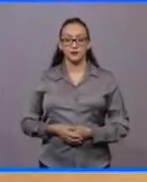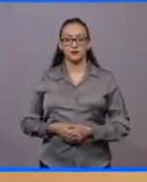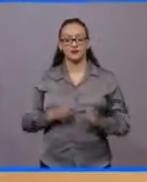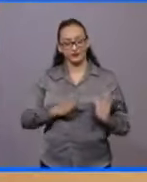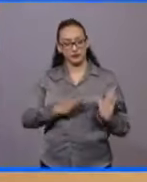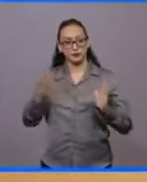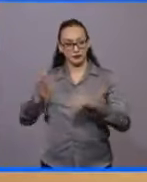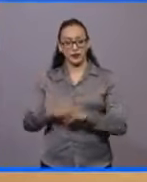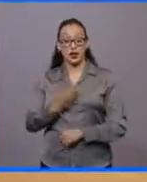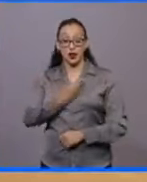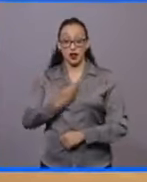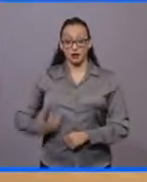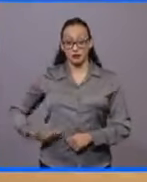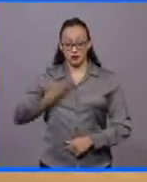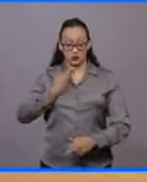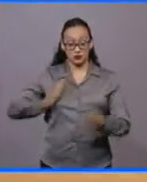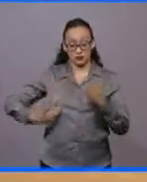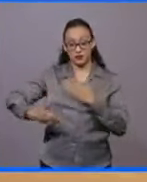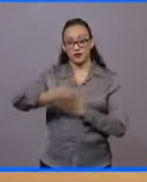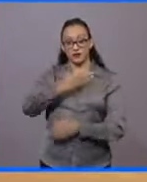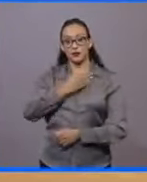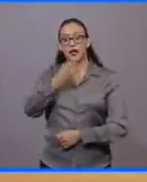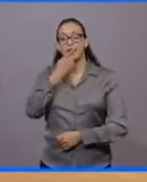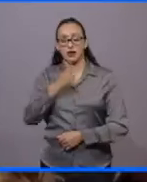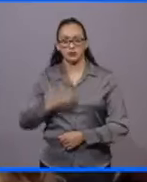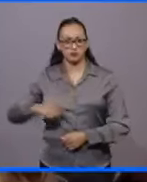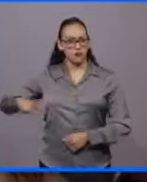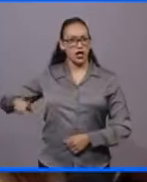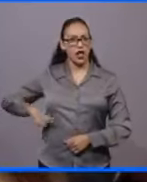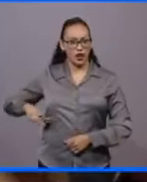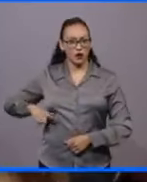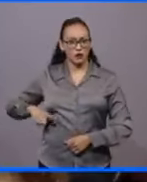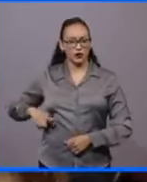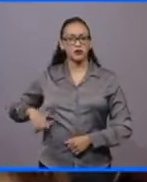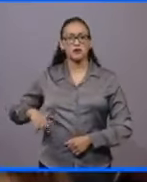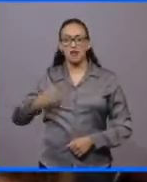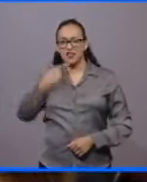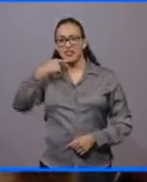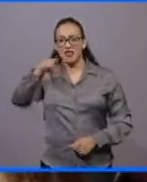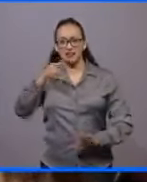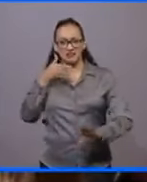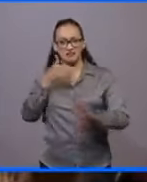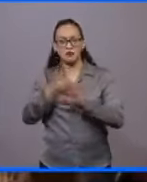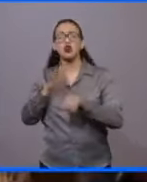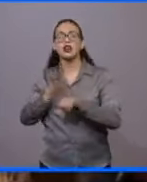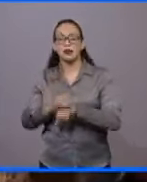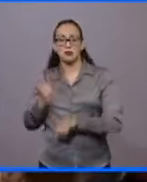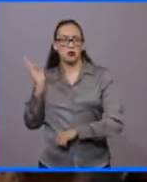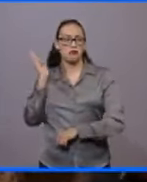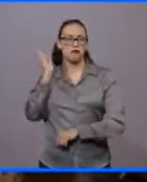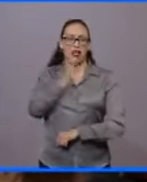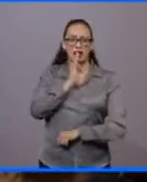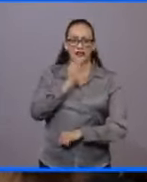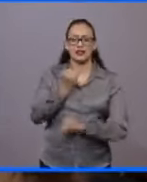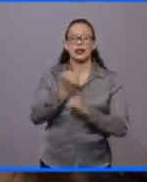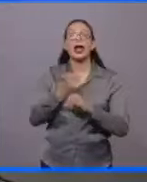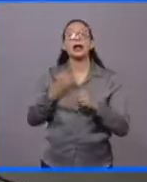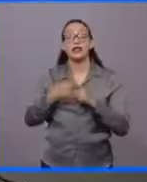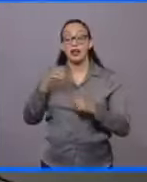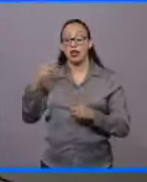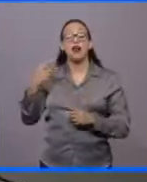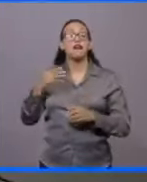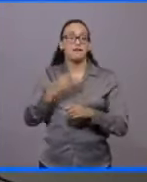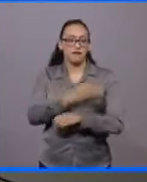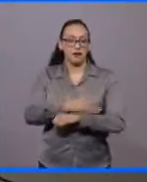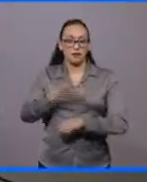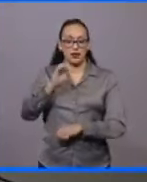En otros temas, la presidenta Claudia Sheinbaum aseguró que su gobierno va a denunciar por difamación al representante legal de Ovidio N.,